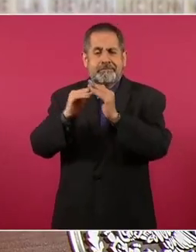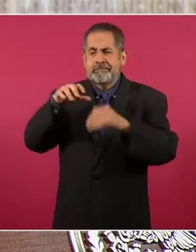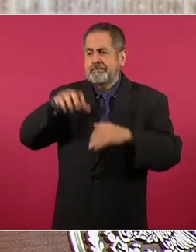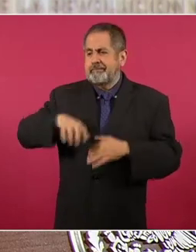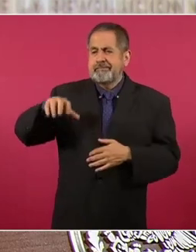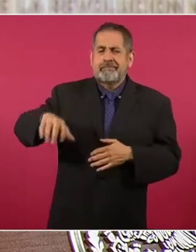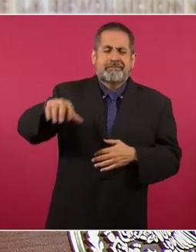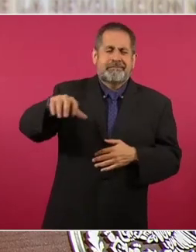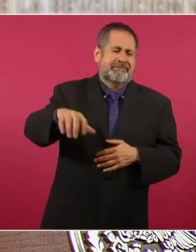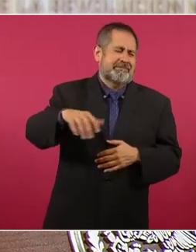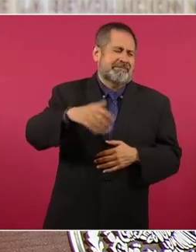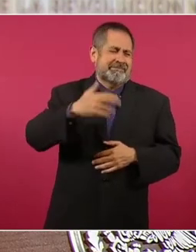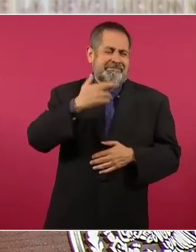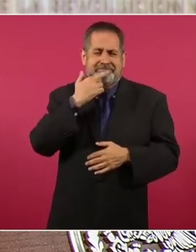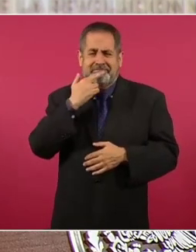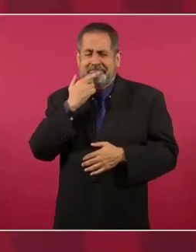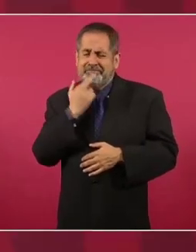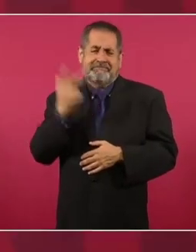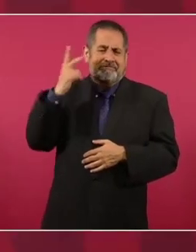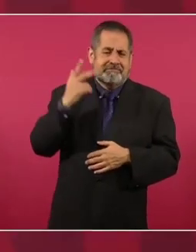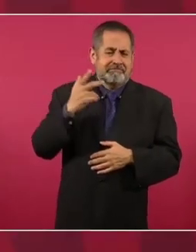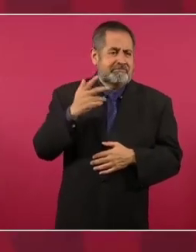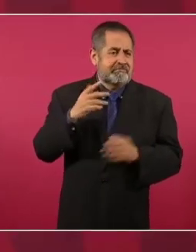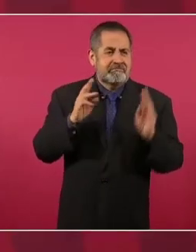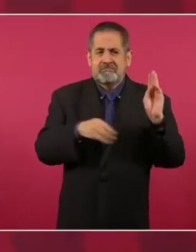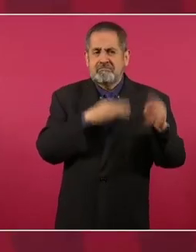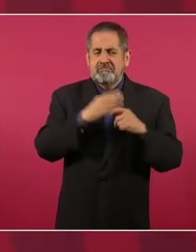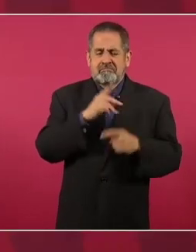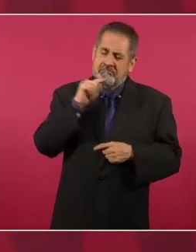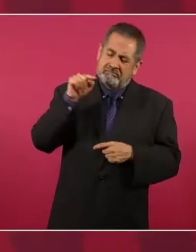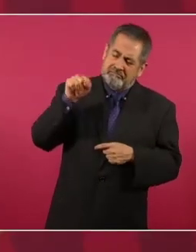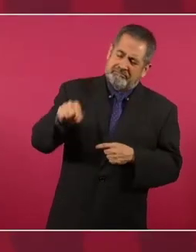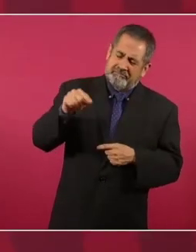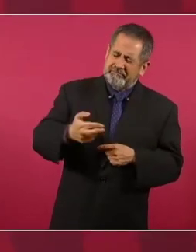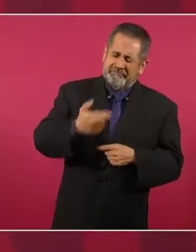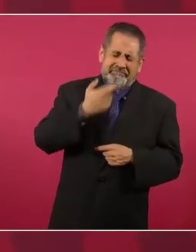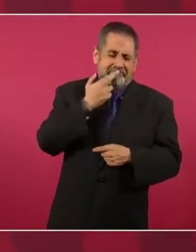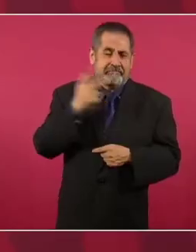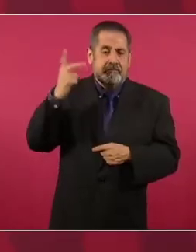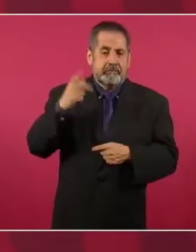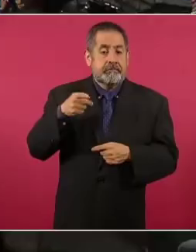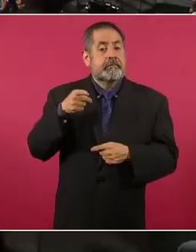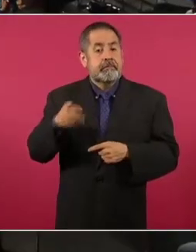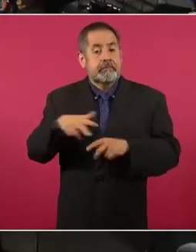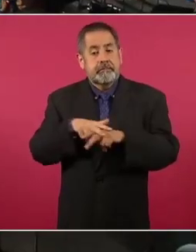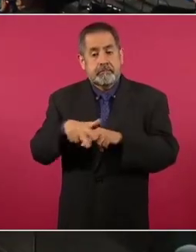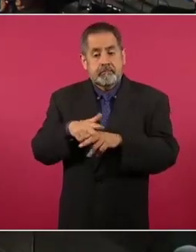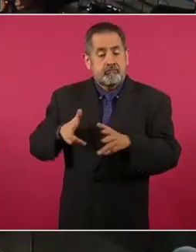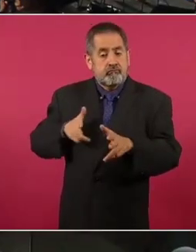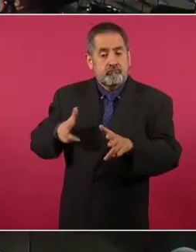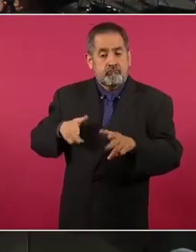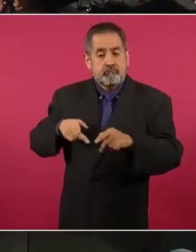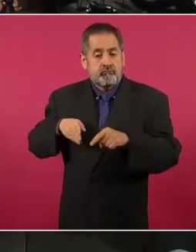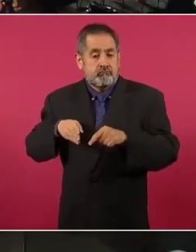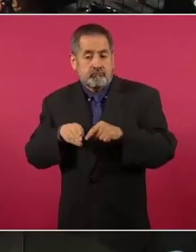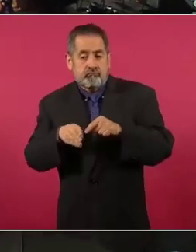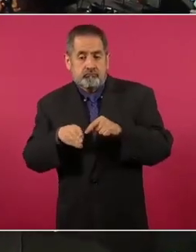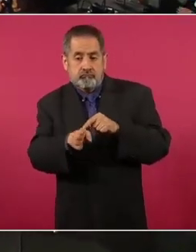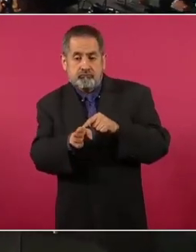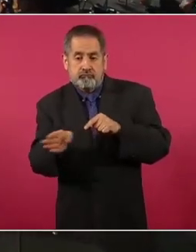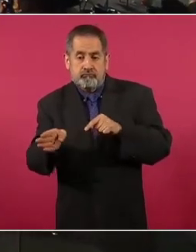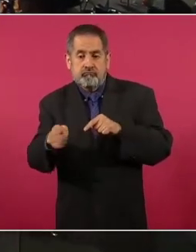de las mejores del mundo. Entonces el tren pasa por las